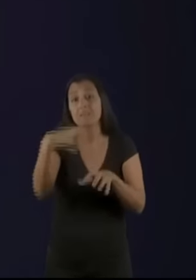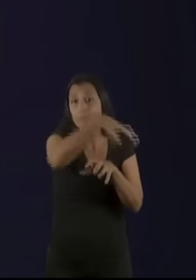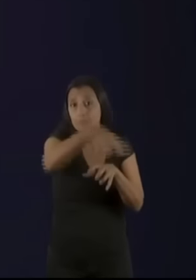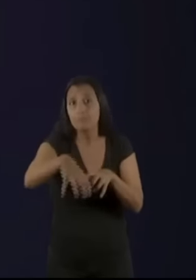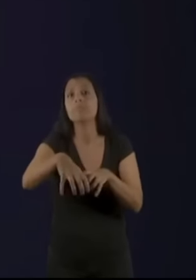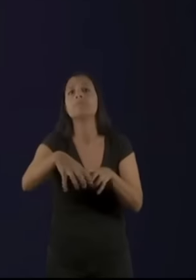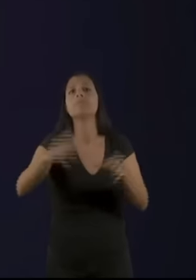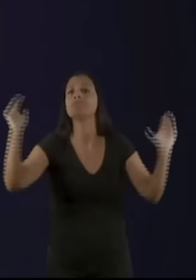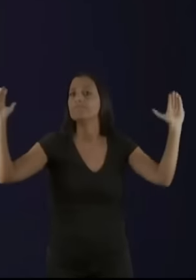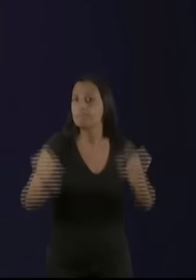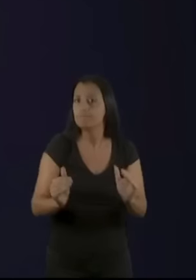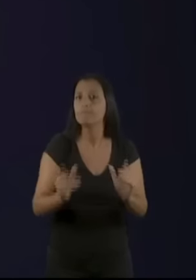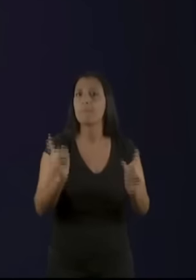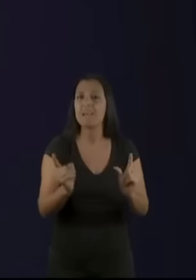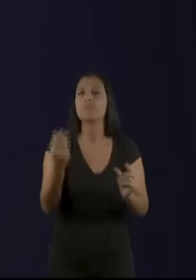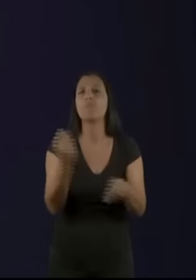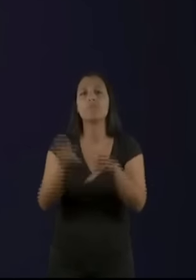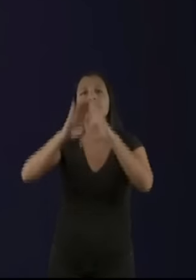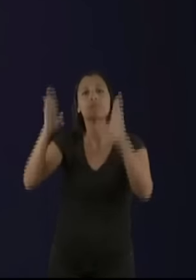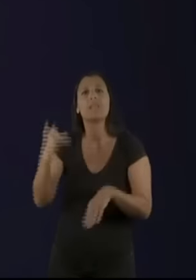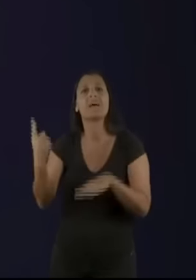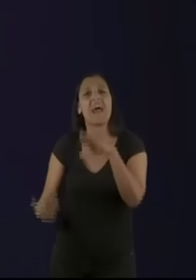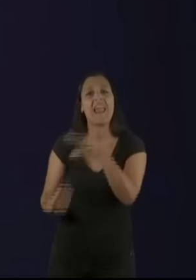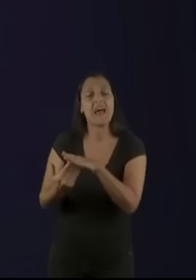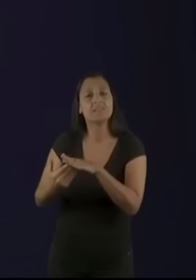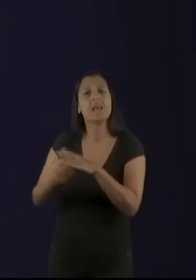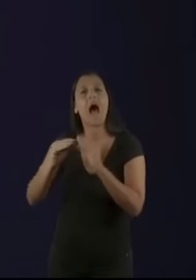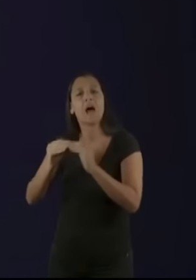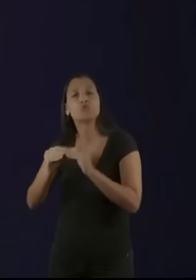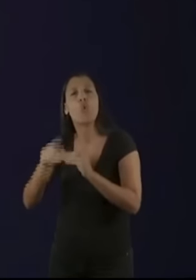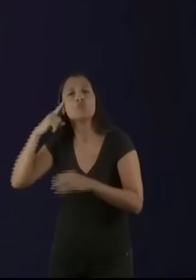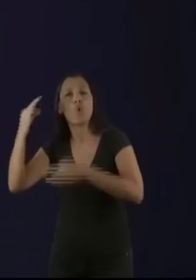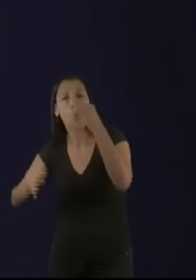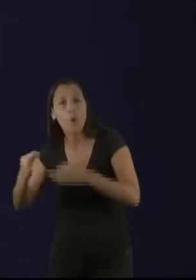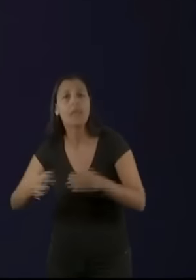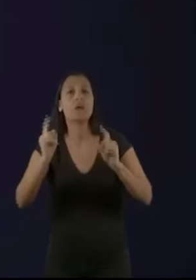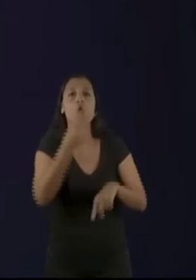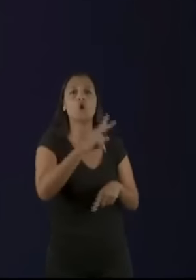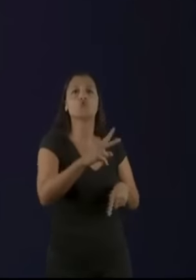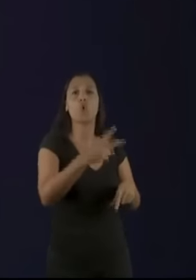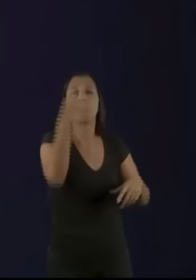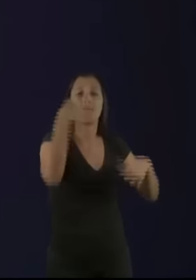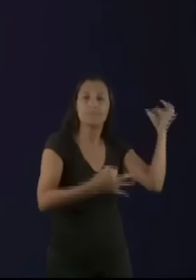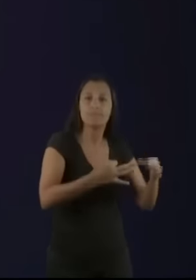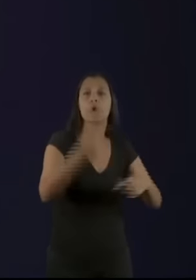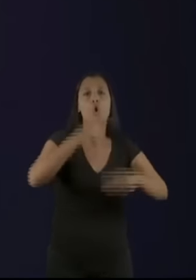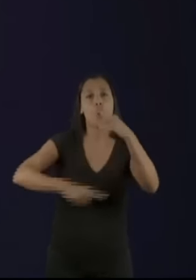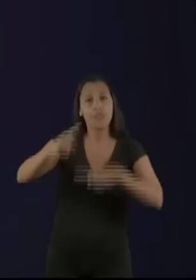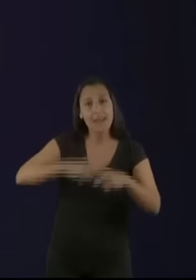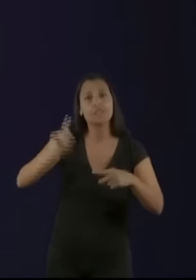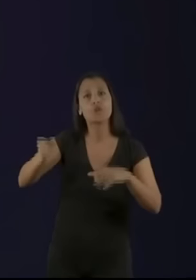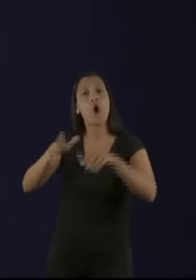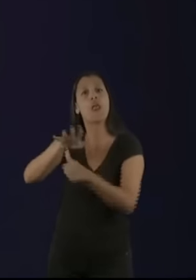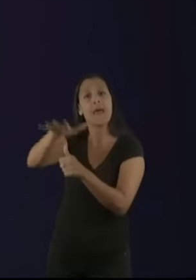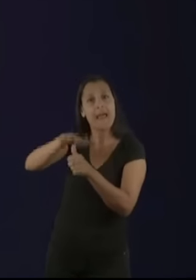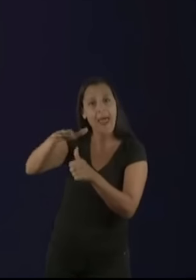operativas son la gerencia de asuntos jurídicos la subgerencia de prensa y comunicación la coordinación de género